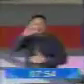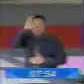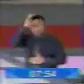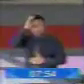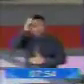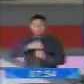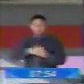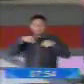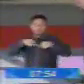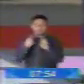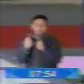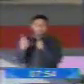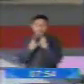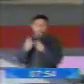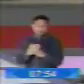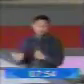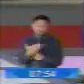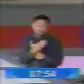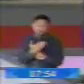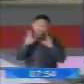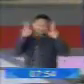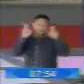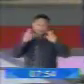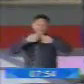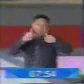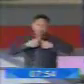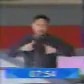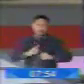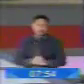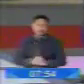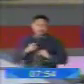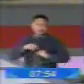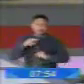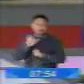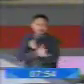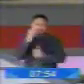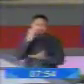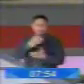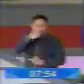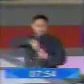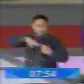Cultura, dialogando con nosotros, como vieron, diferentes tópicos importantes para nuestro país. Tiempo, una pausa, ya venimos.